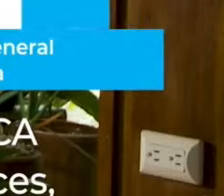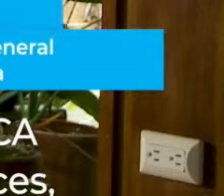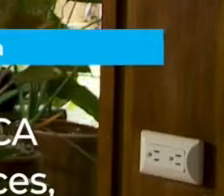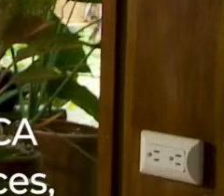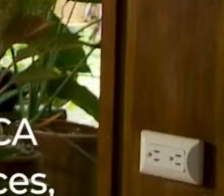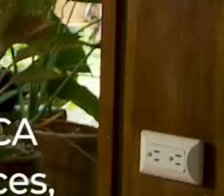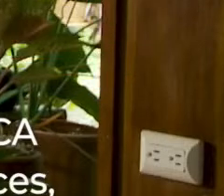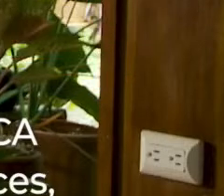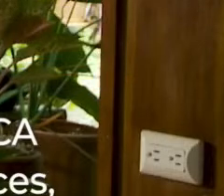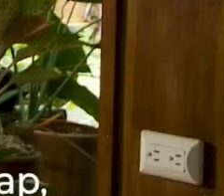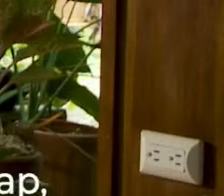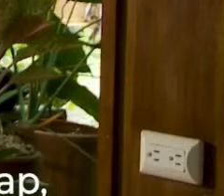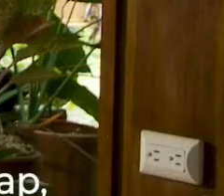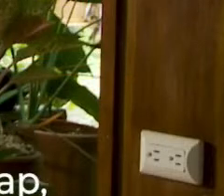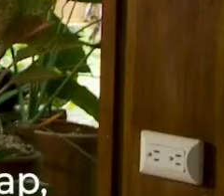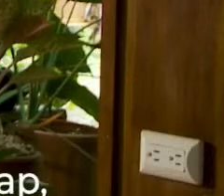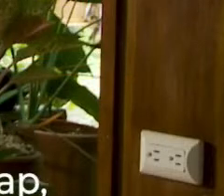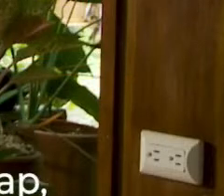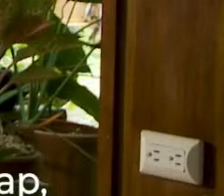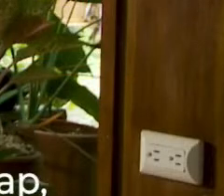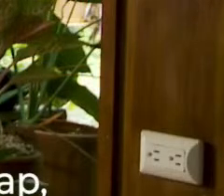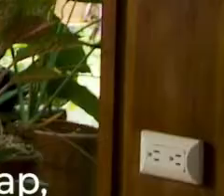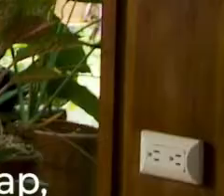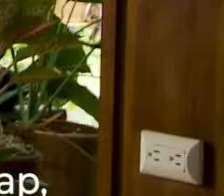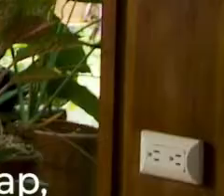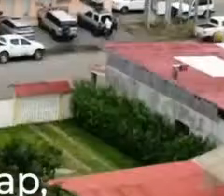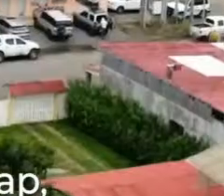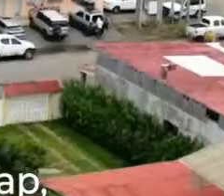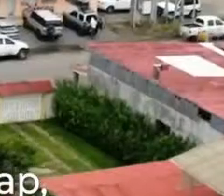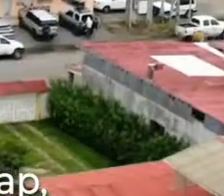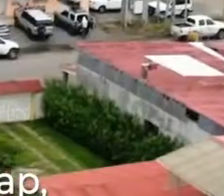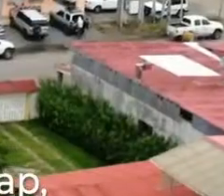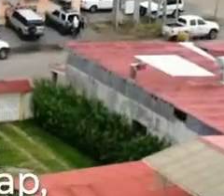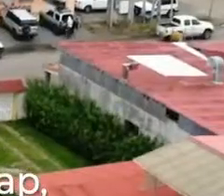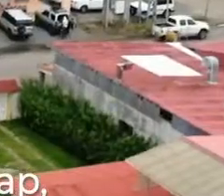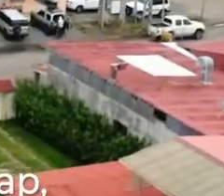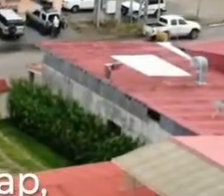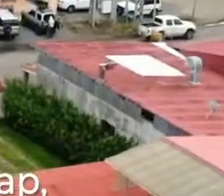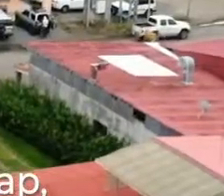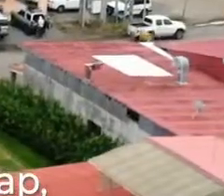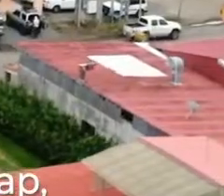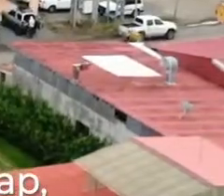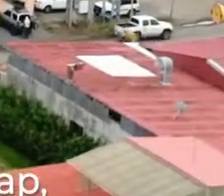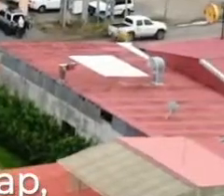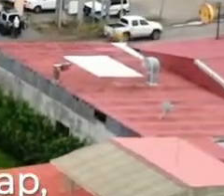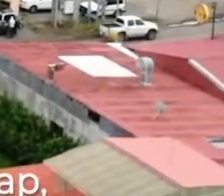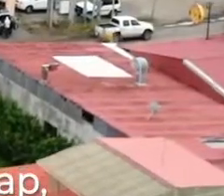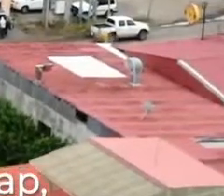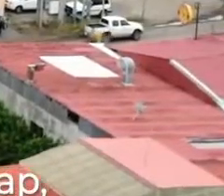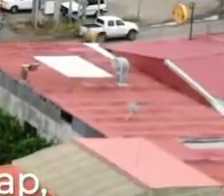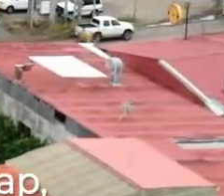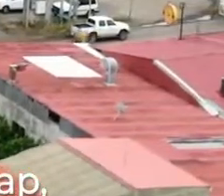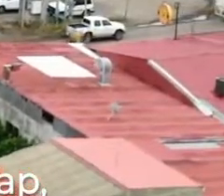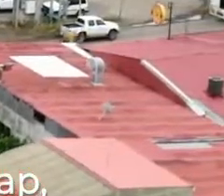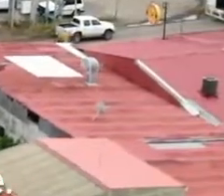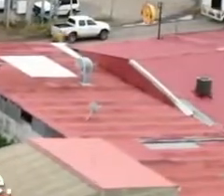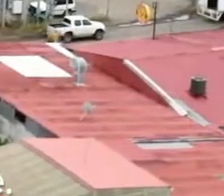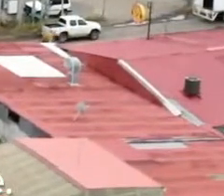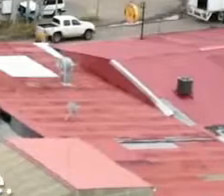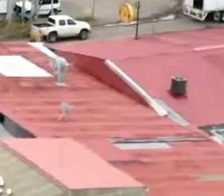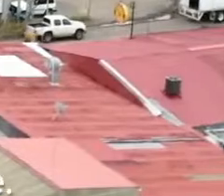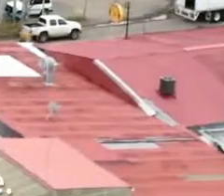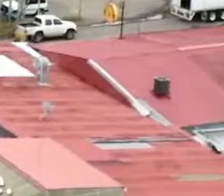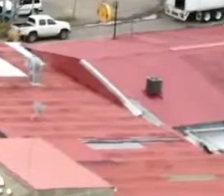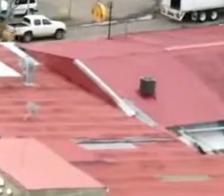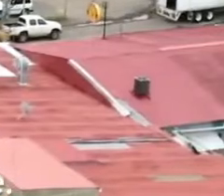los servicios de infocomunicaciones, especialmente internet, con el fin en aquel momento de disminuir la brecha digital,